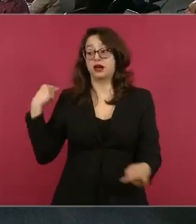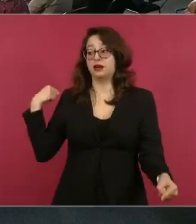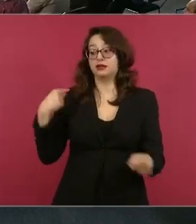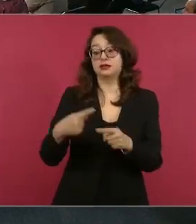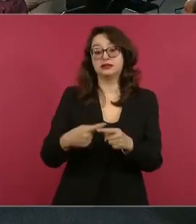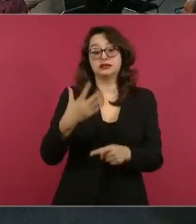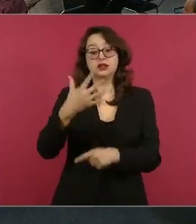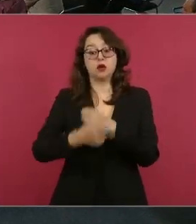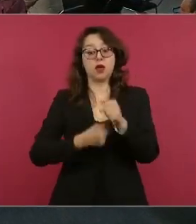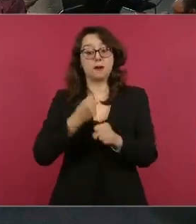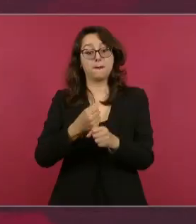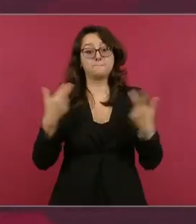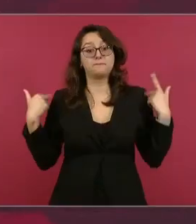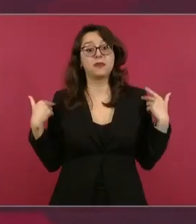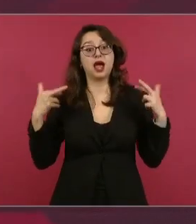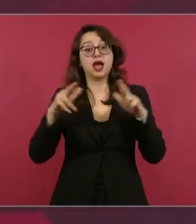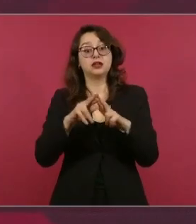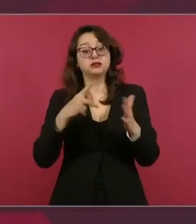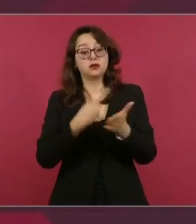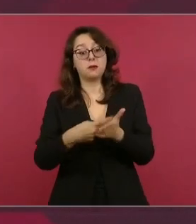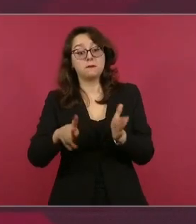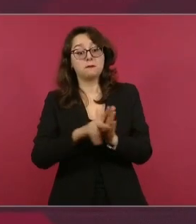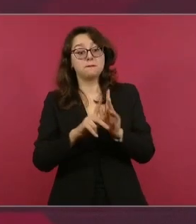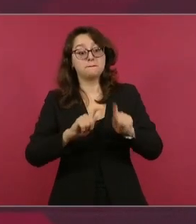950,000 basificados.